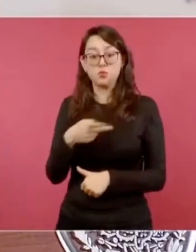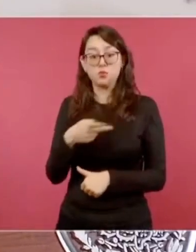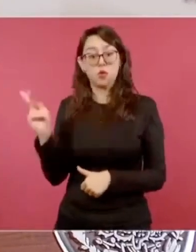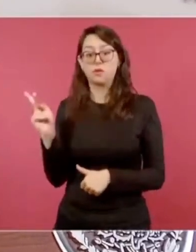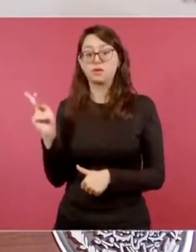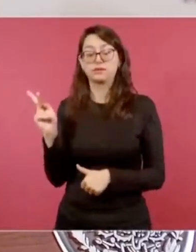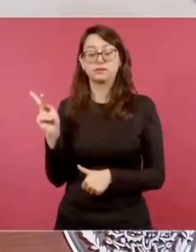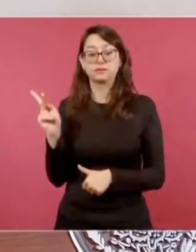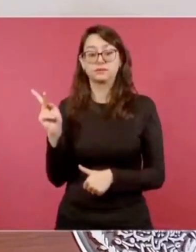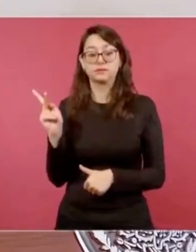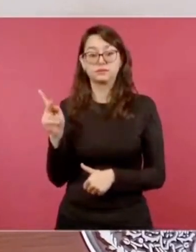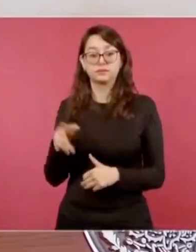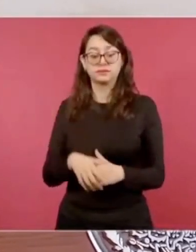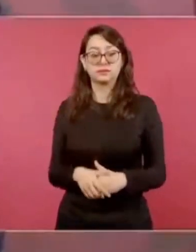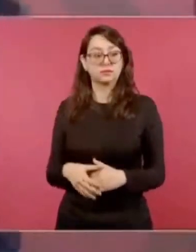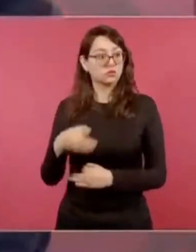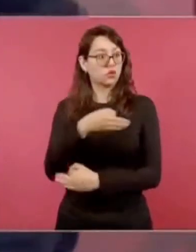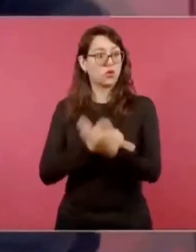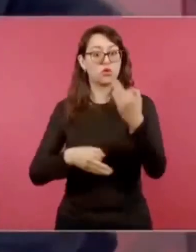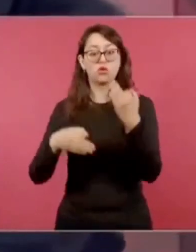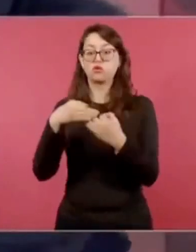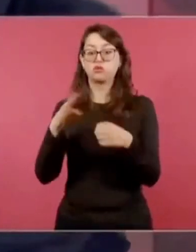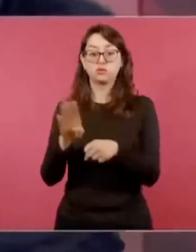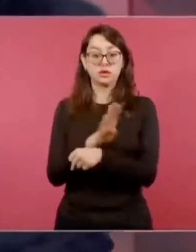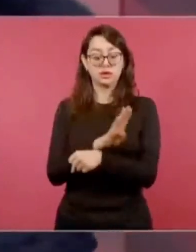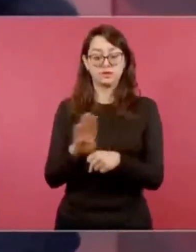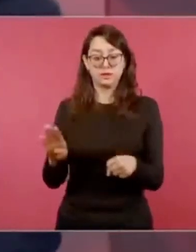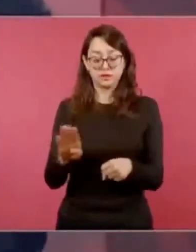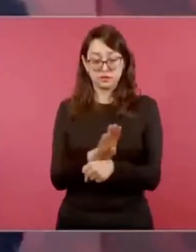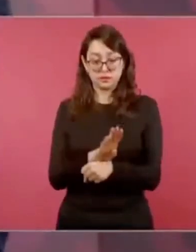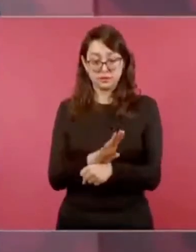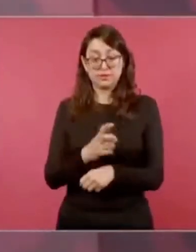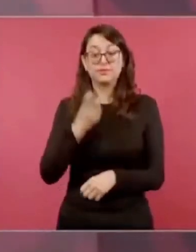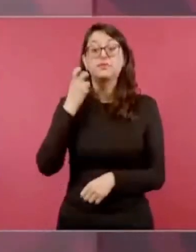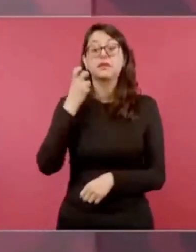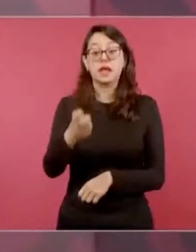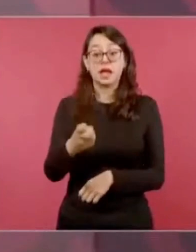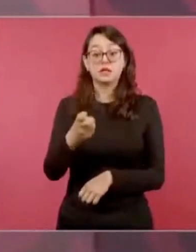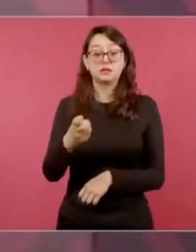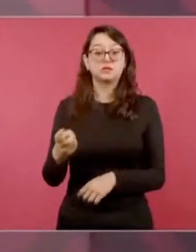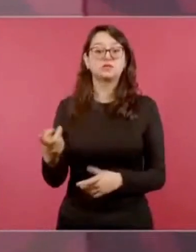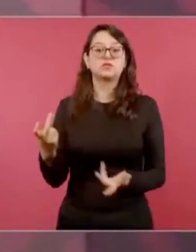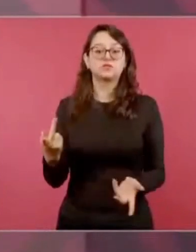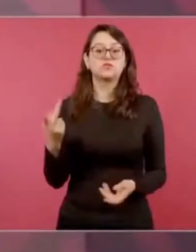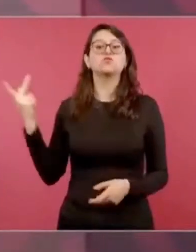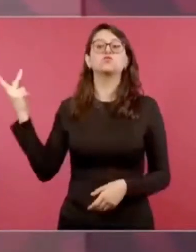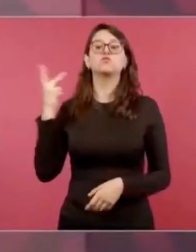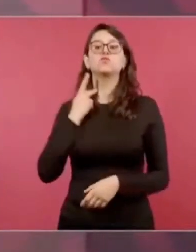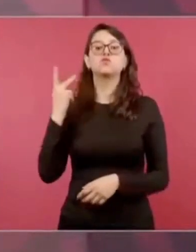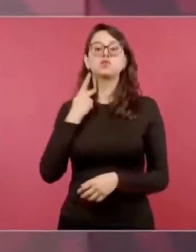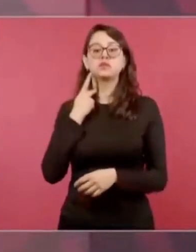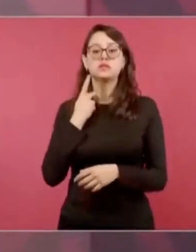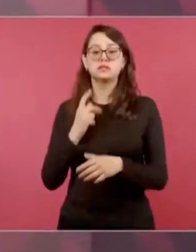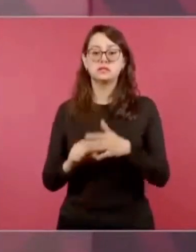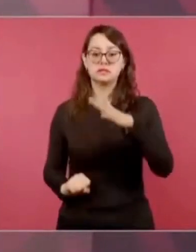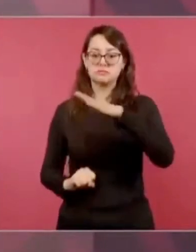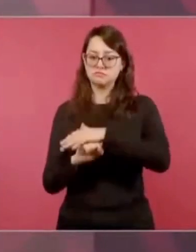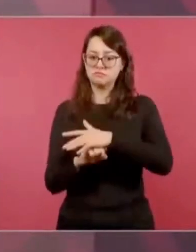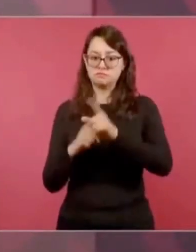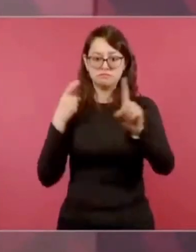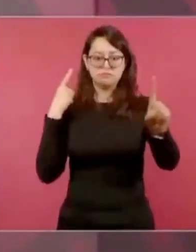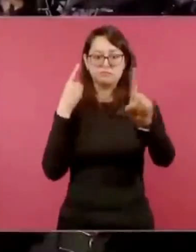Esta frase debe ser la esencia de la actividad política porque es sinónimo de